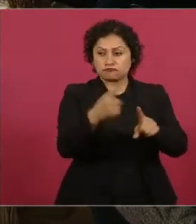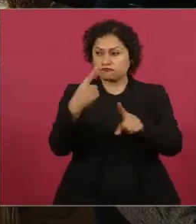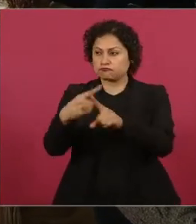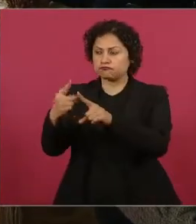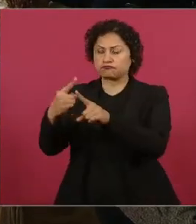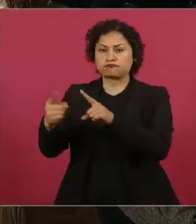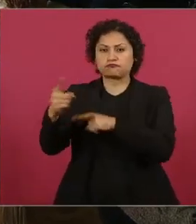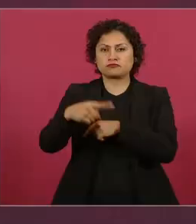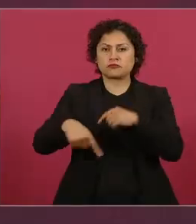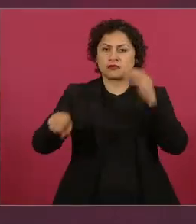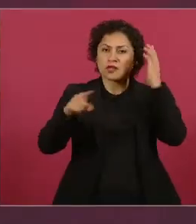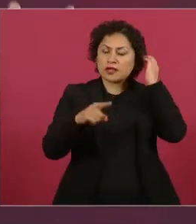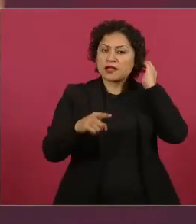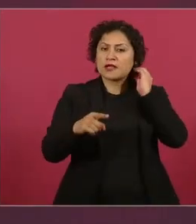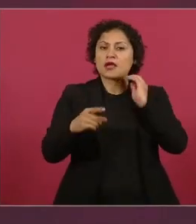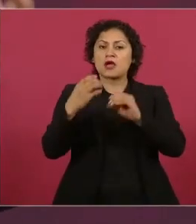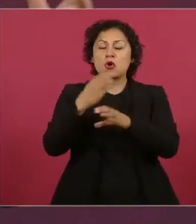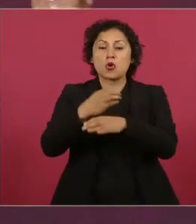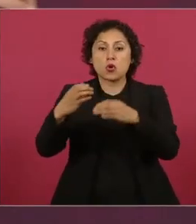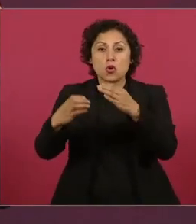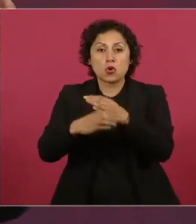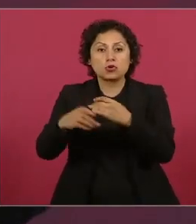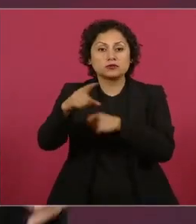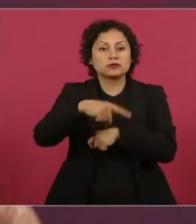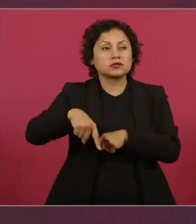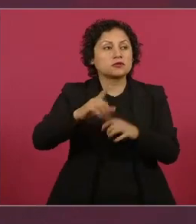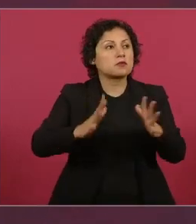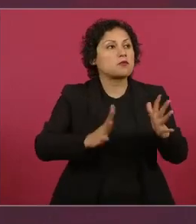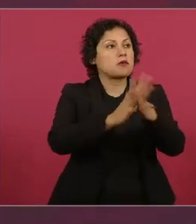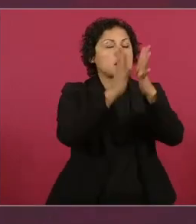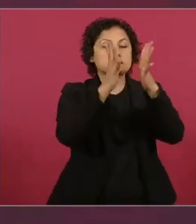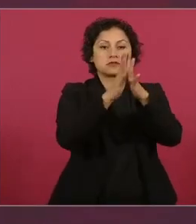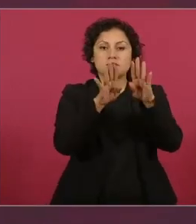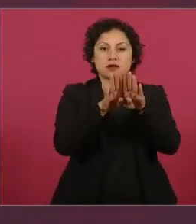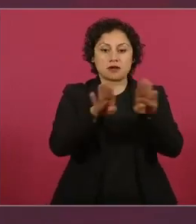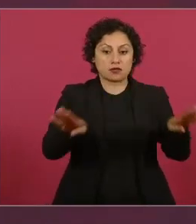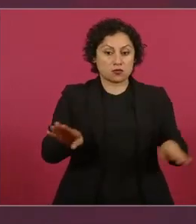antidemocráticos que utiliza